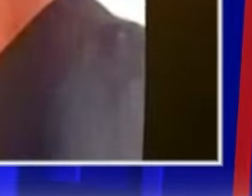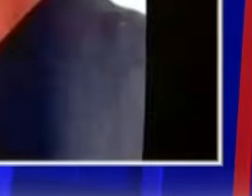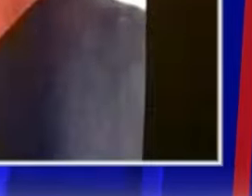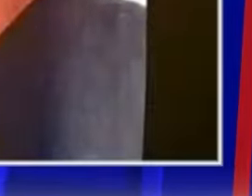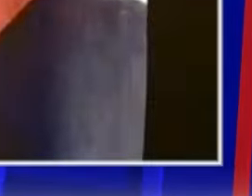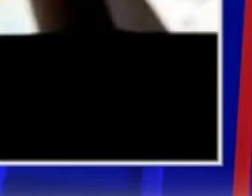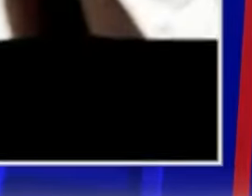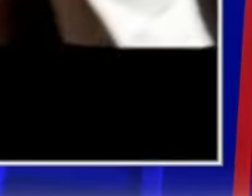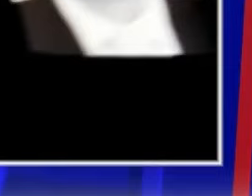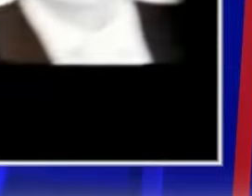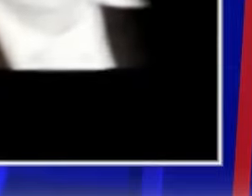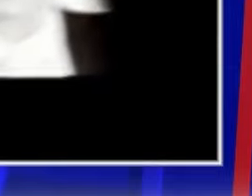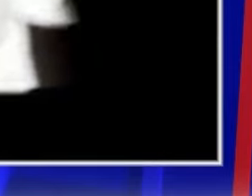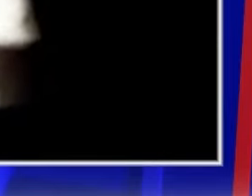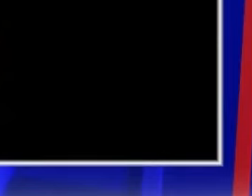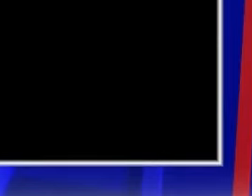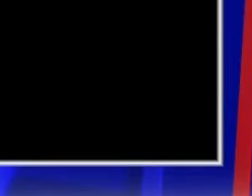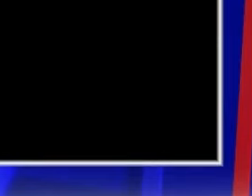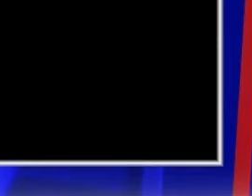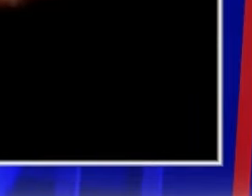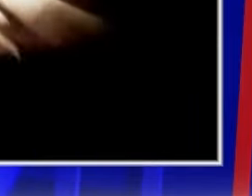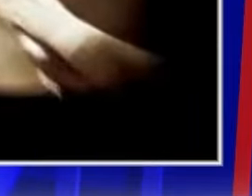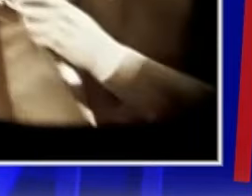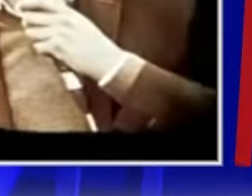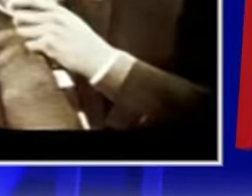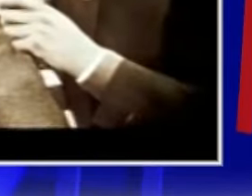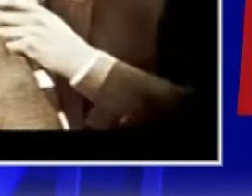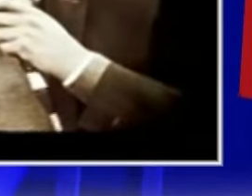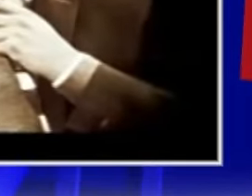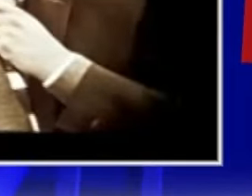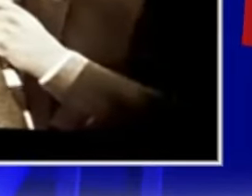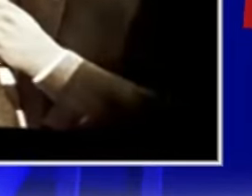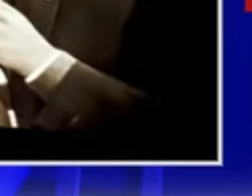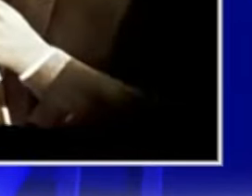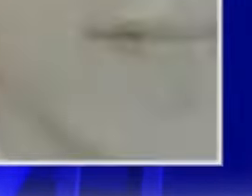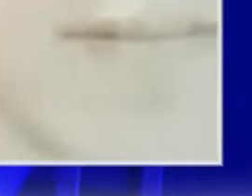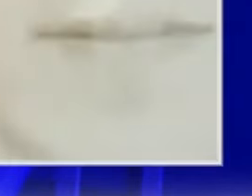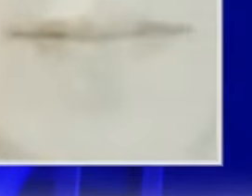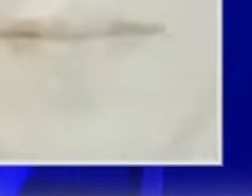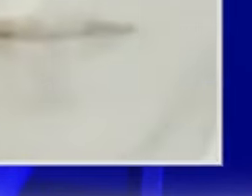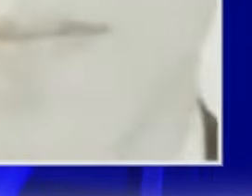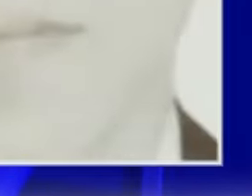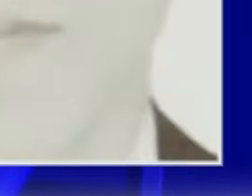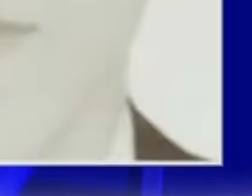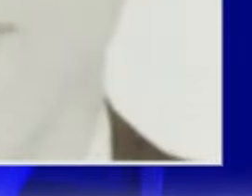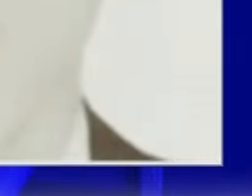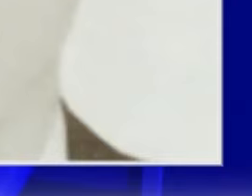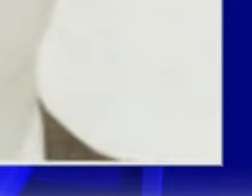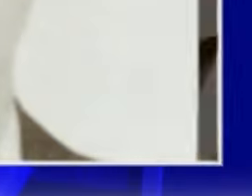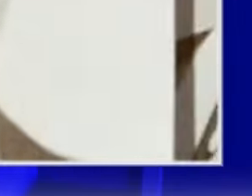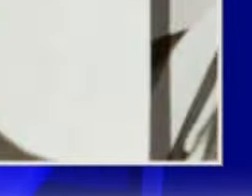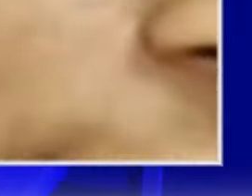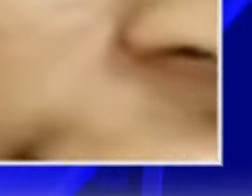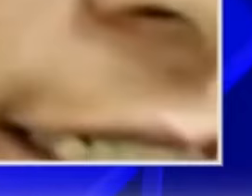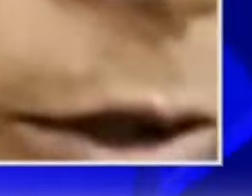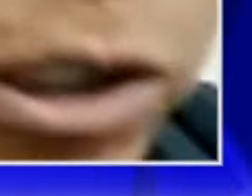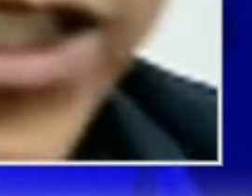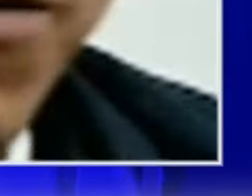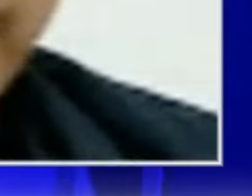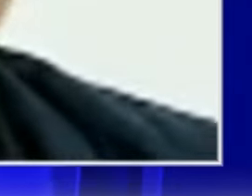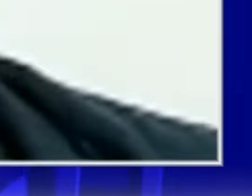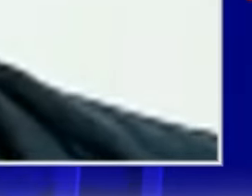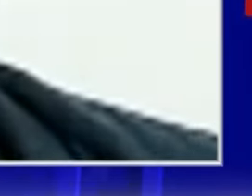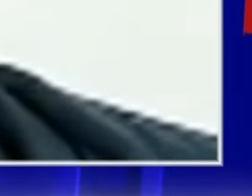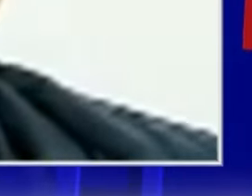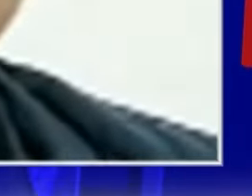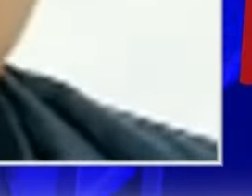porque un hecho tan grave como fue denunciado por una extrabajadora necesita una sanción ejemplar y del mismo modo el congresista